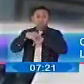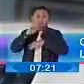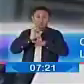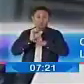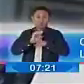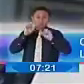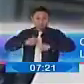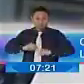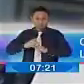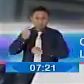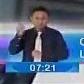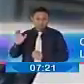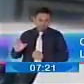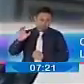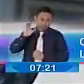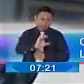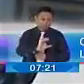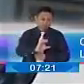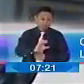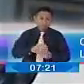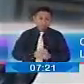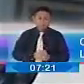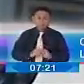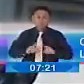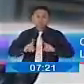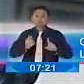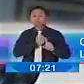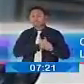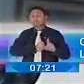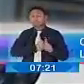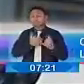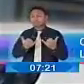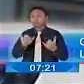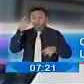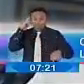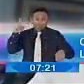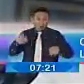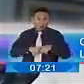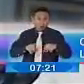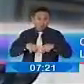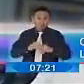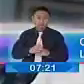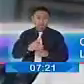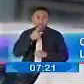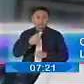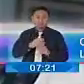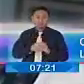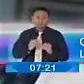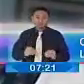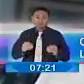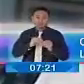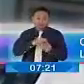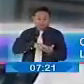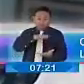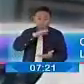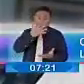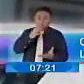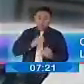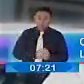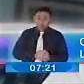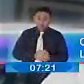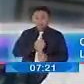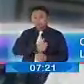Ecuador, lamentablemente por no tener un acuerdo, un marco jurídico que permita incrementar esas inversiones. Las inversiones